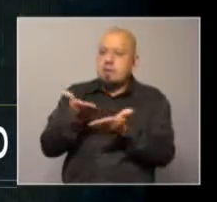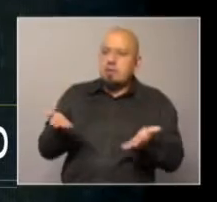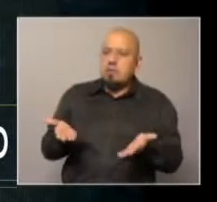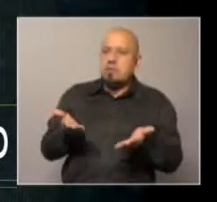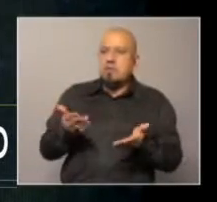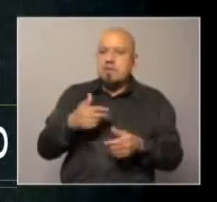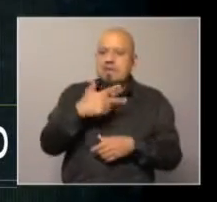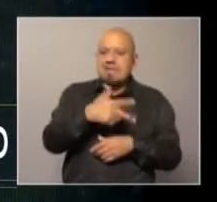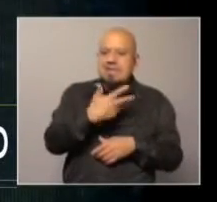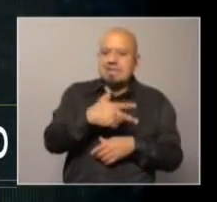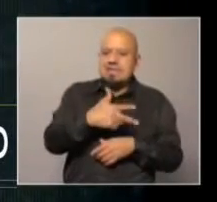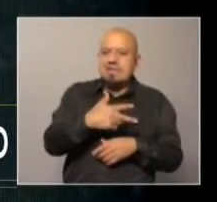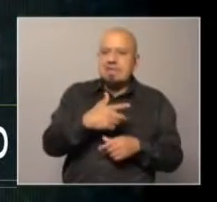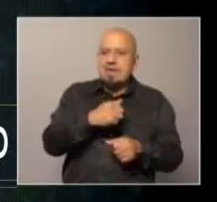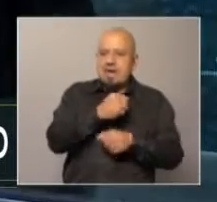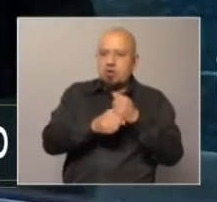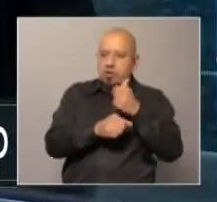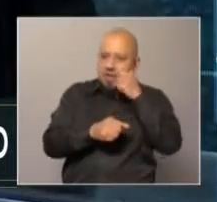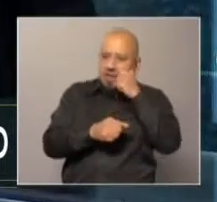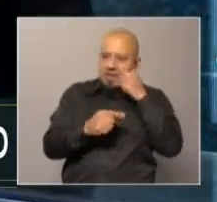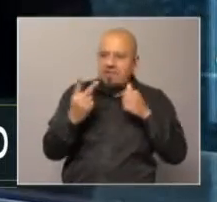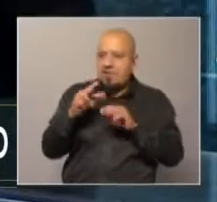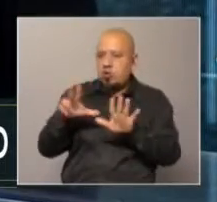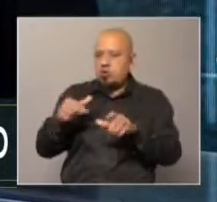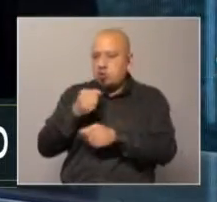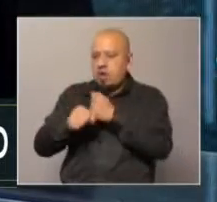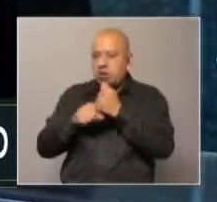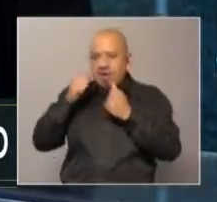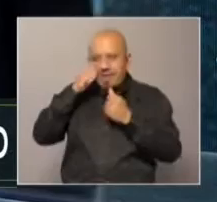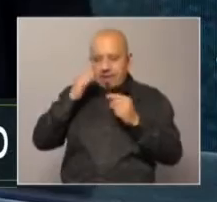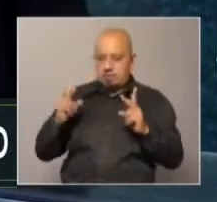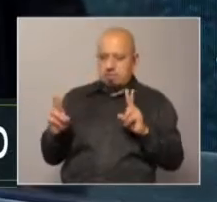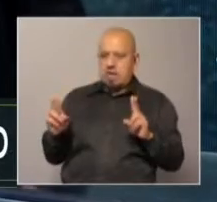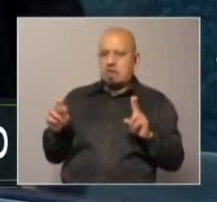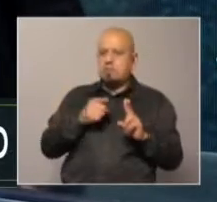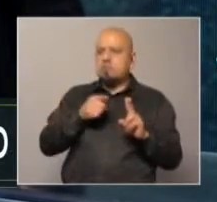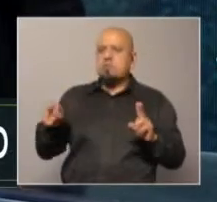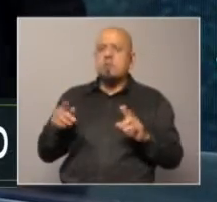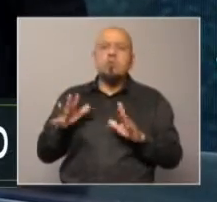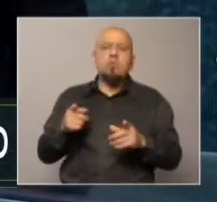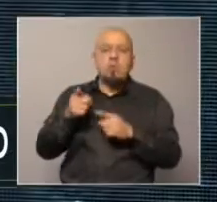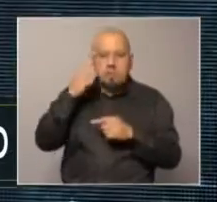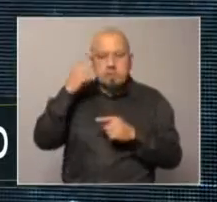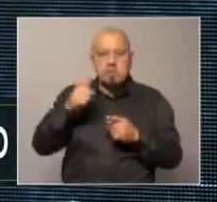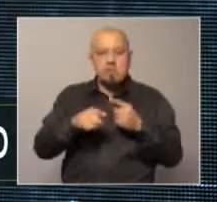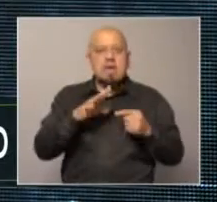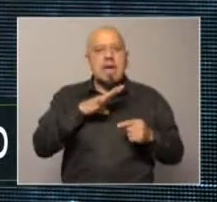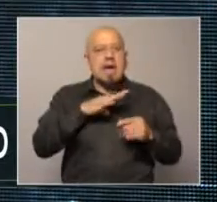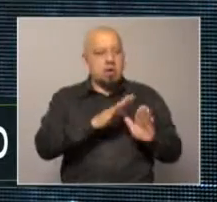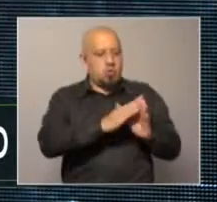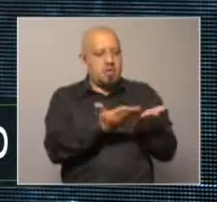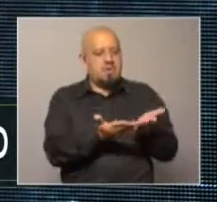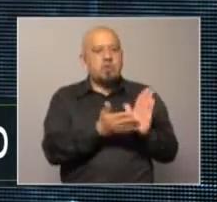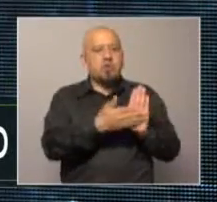entre 13 y 28 años? A ver, conectando con esto que decías, me acordaba, hay un libro de Washington Beltrán, publicado